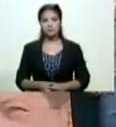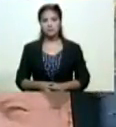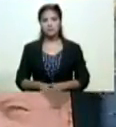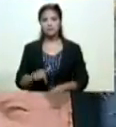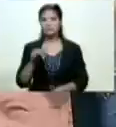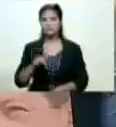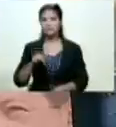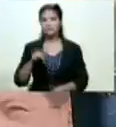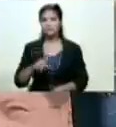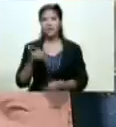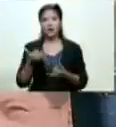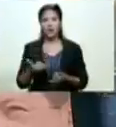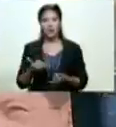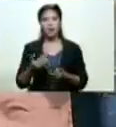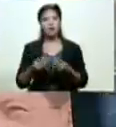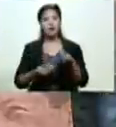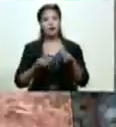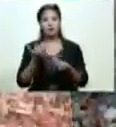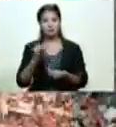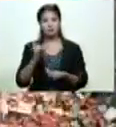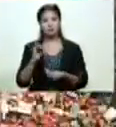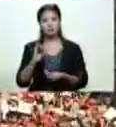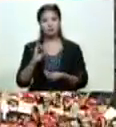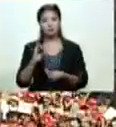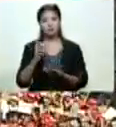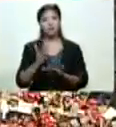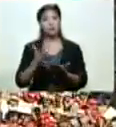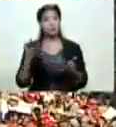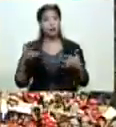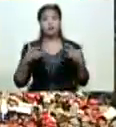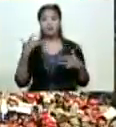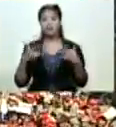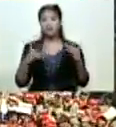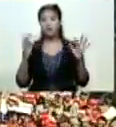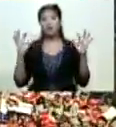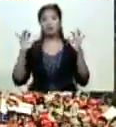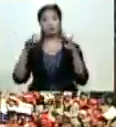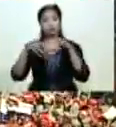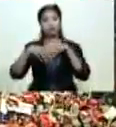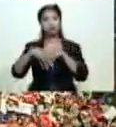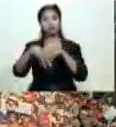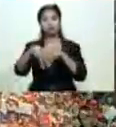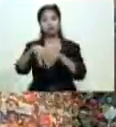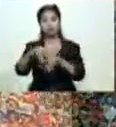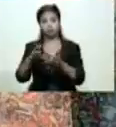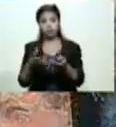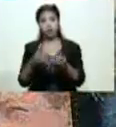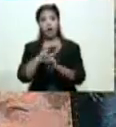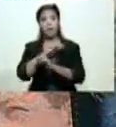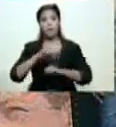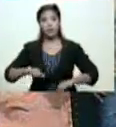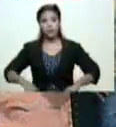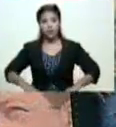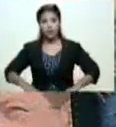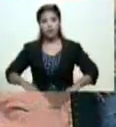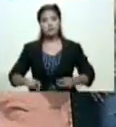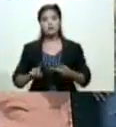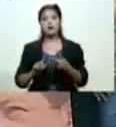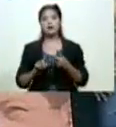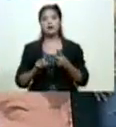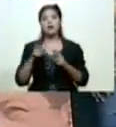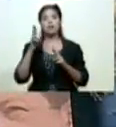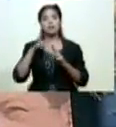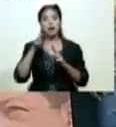Hoy a esta hora se están desarrollando grandes eventos de masas en Portuguesa,